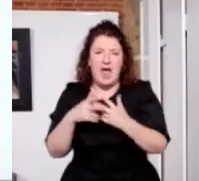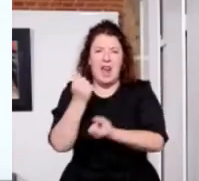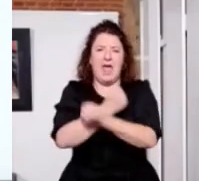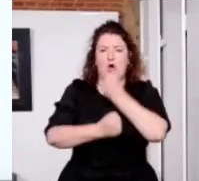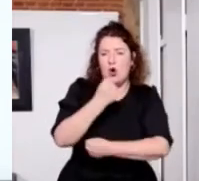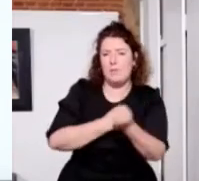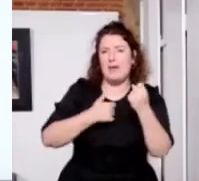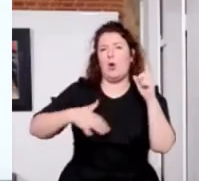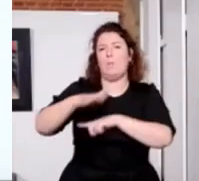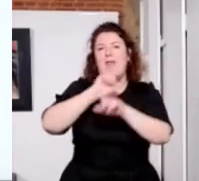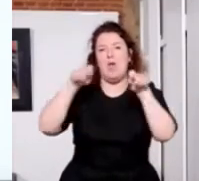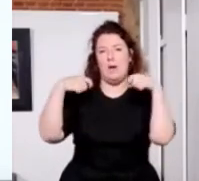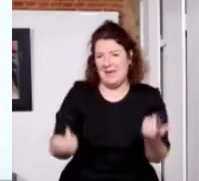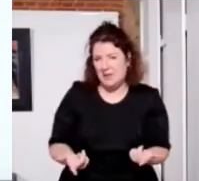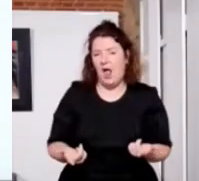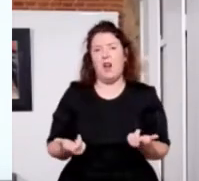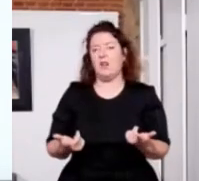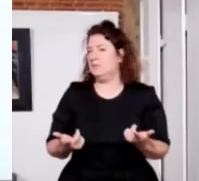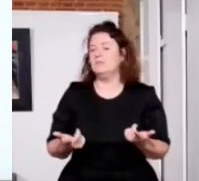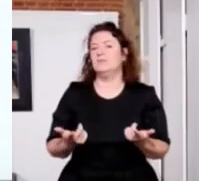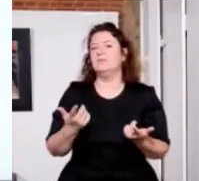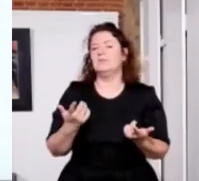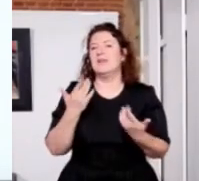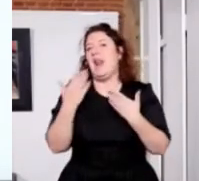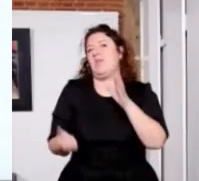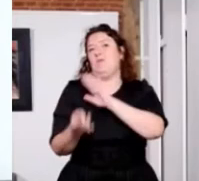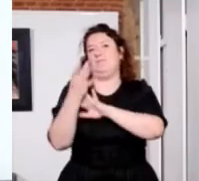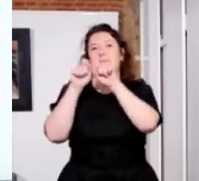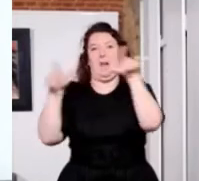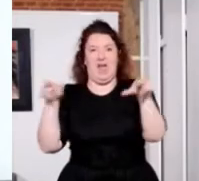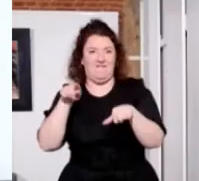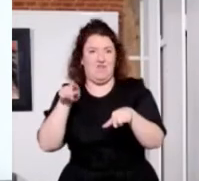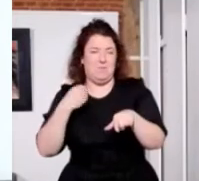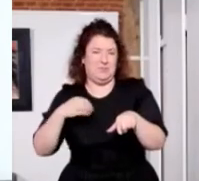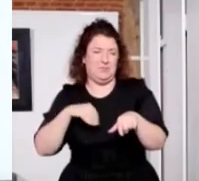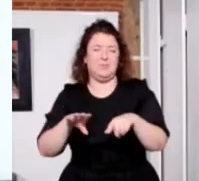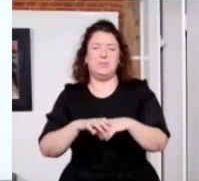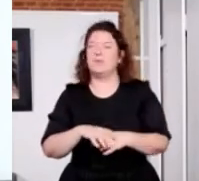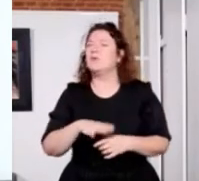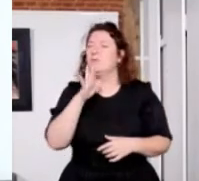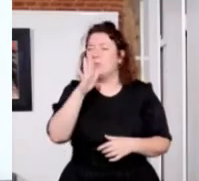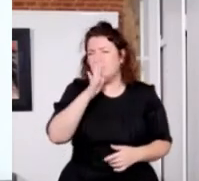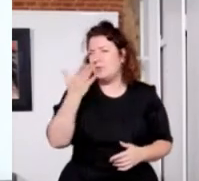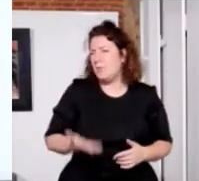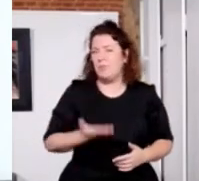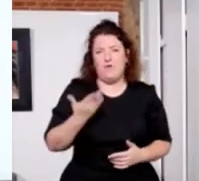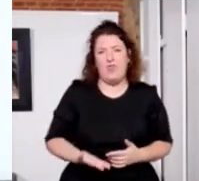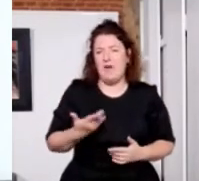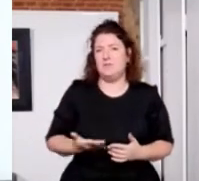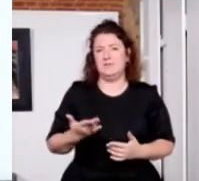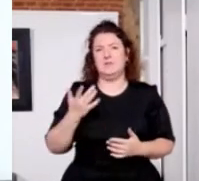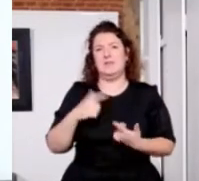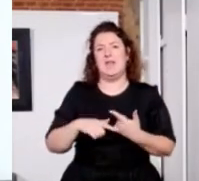y medioambiental. Por ello, creo que resulta fundamental apelar a la importancia y al protagonismo que ha de tener